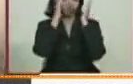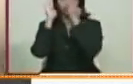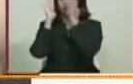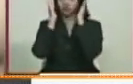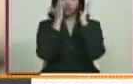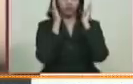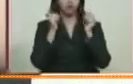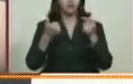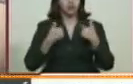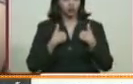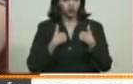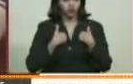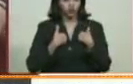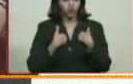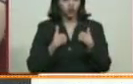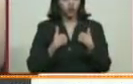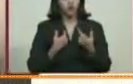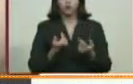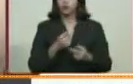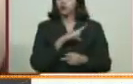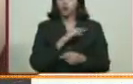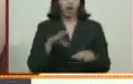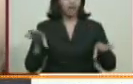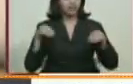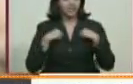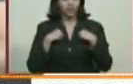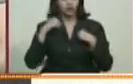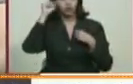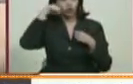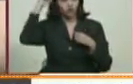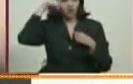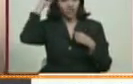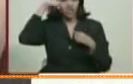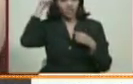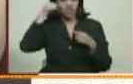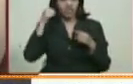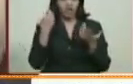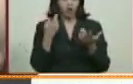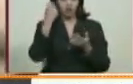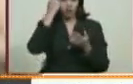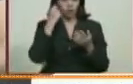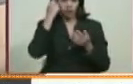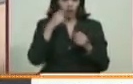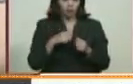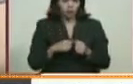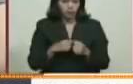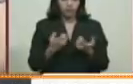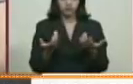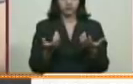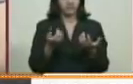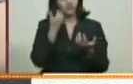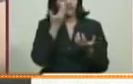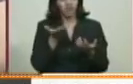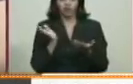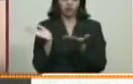y rechazo esas imágenes que pudieron ser filtradas en los términos que ya vimos, porque no aportan nada a la